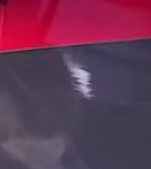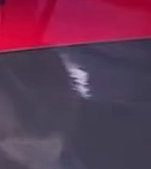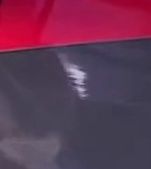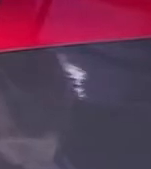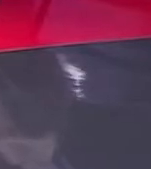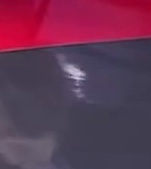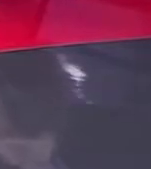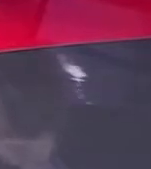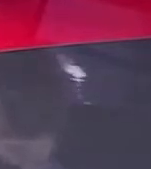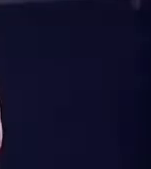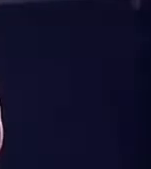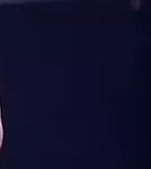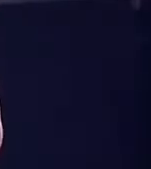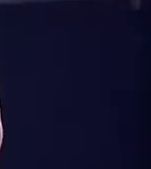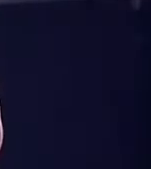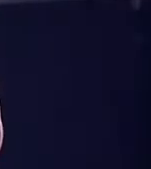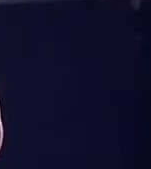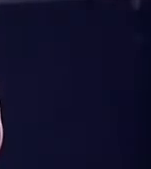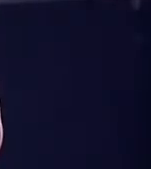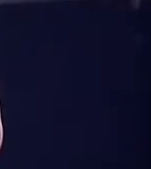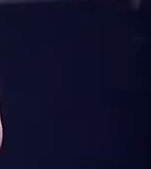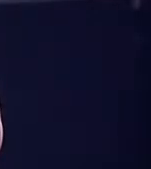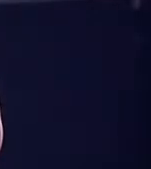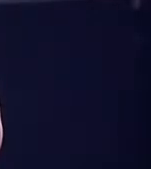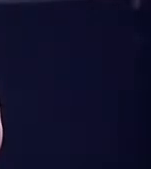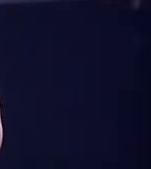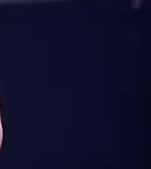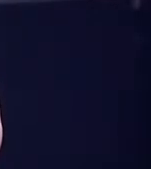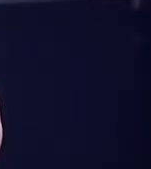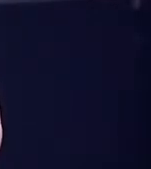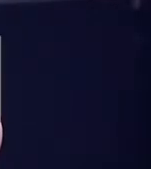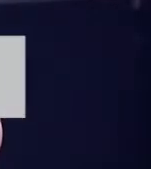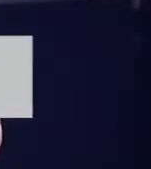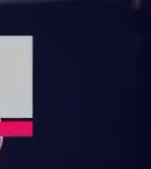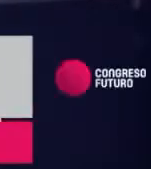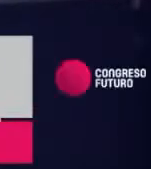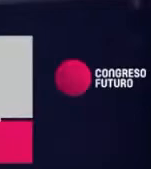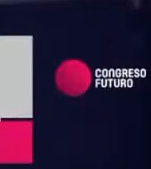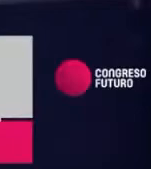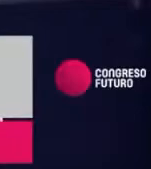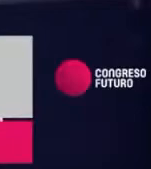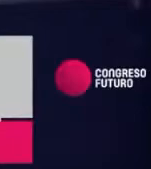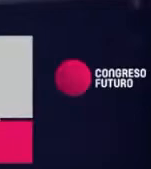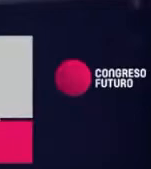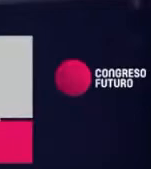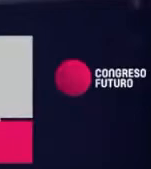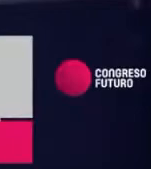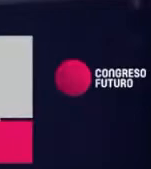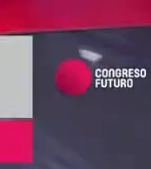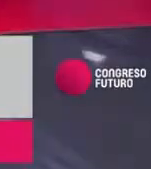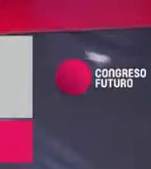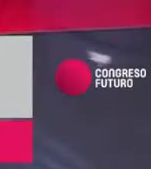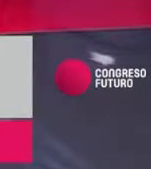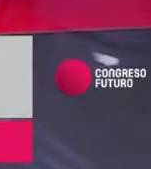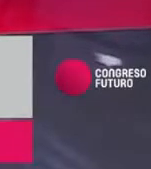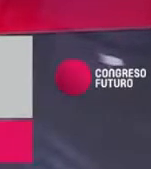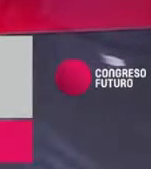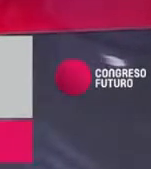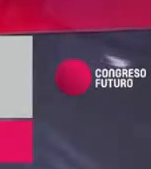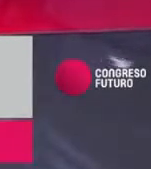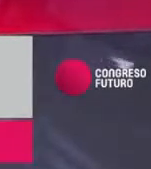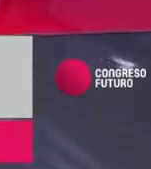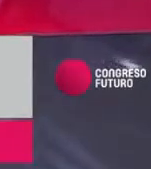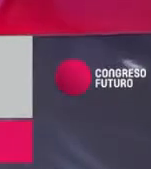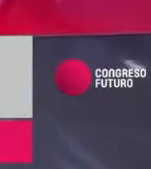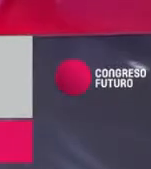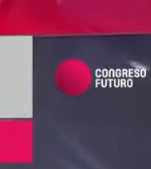distintas. Claro, pero era como un mito psicológico y científicamente instalado que habían diferencias estructurales en el cerebro de la mujer que hacían que